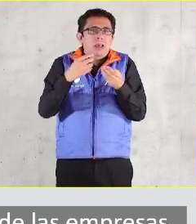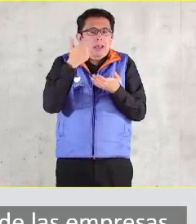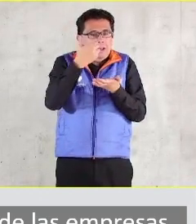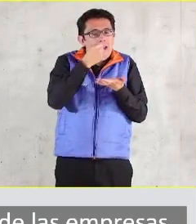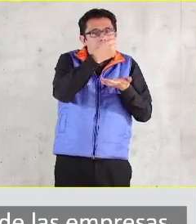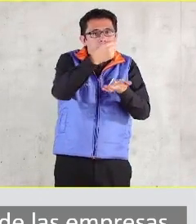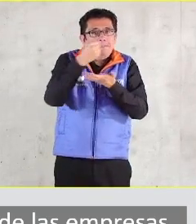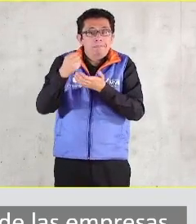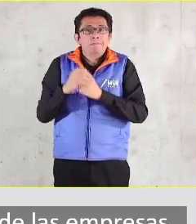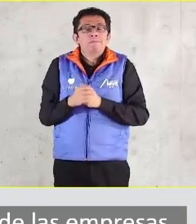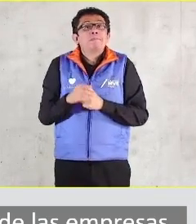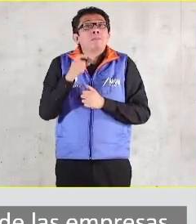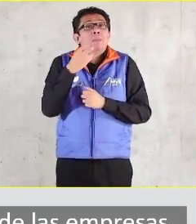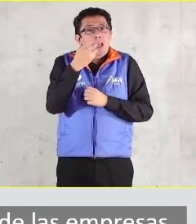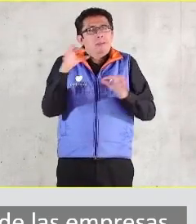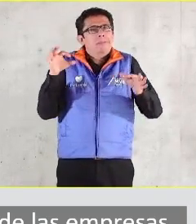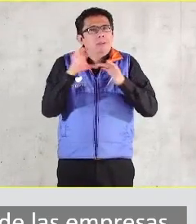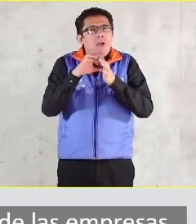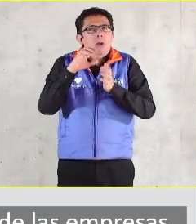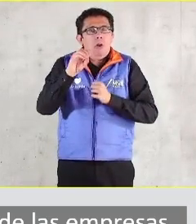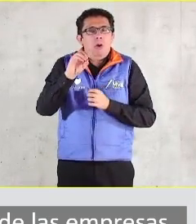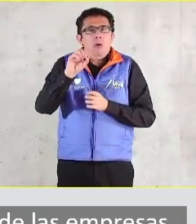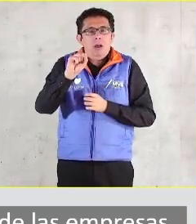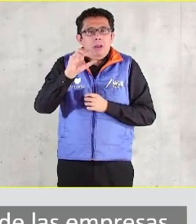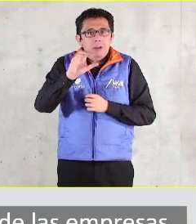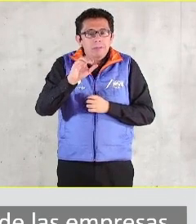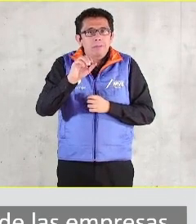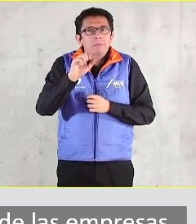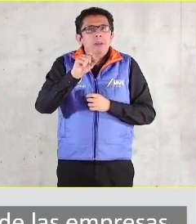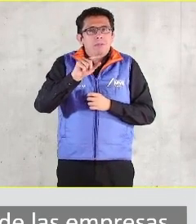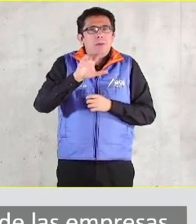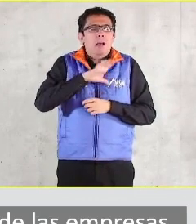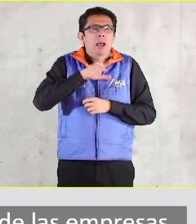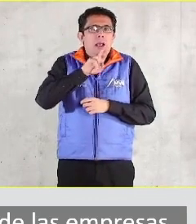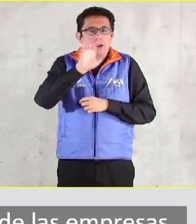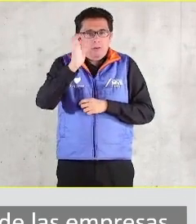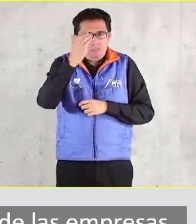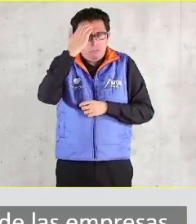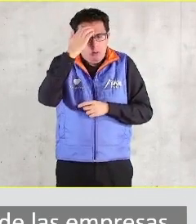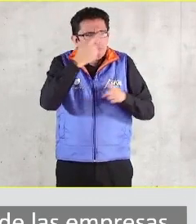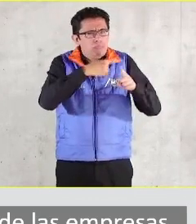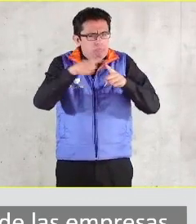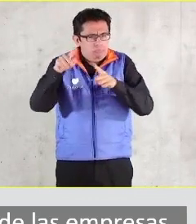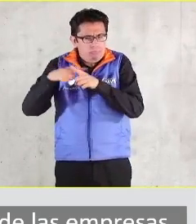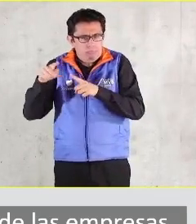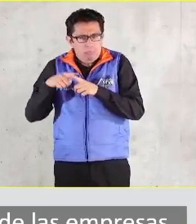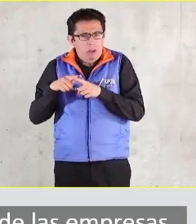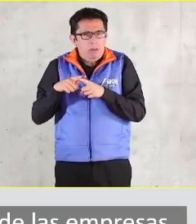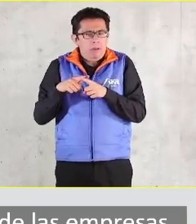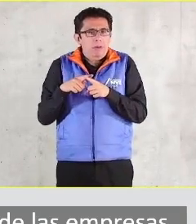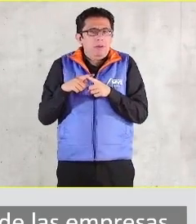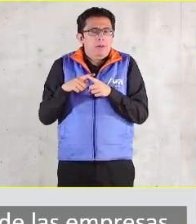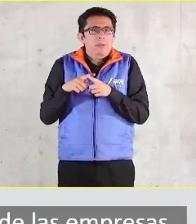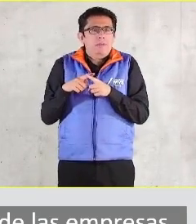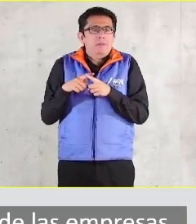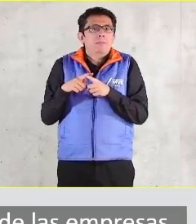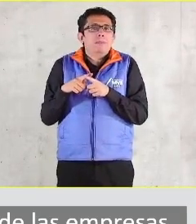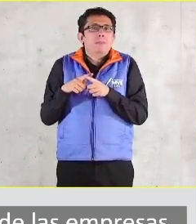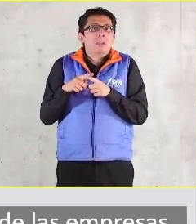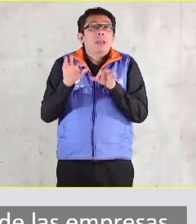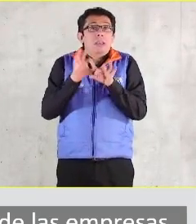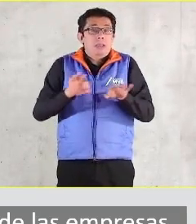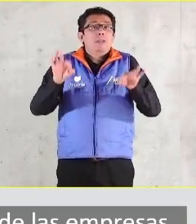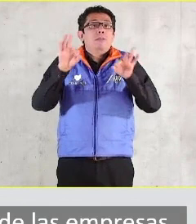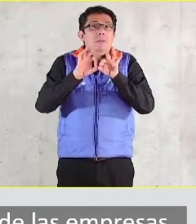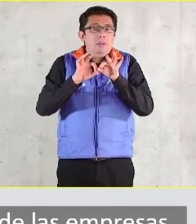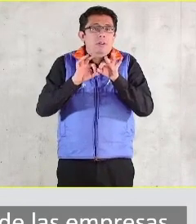sociedad civil. También tenemos toda la parte de reconocimientos como el Caracol, distintivos y mejores prácticas como hoy vivimos. También es importante, hoy